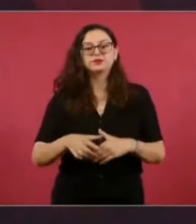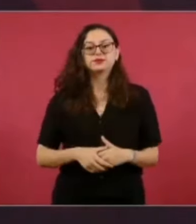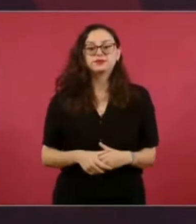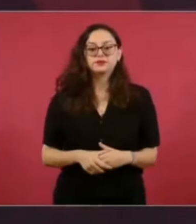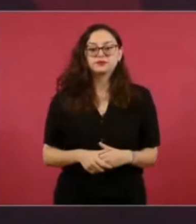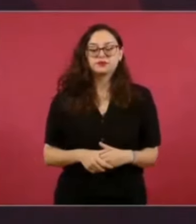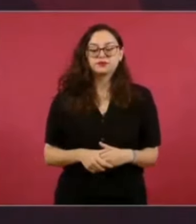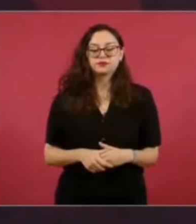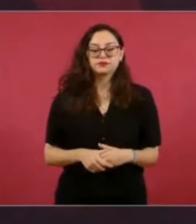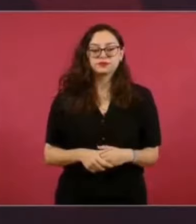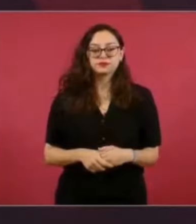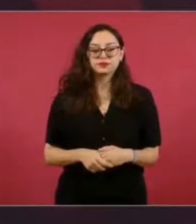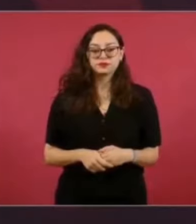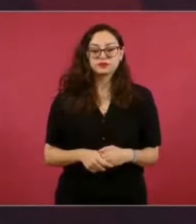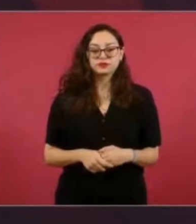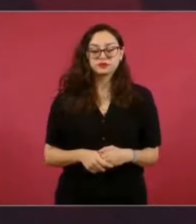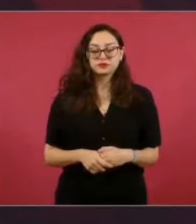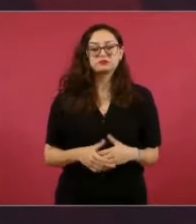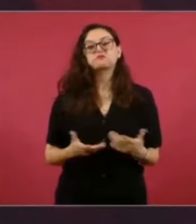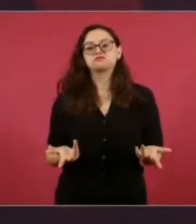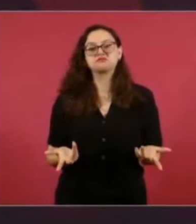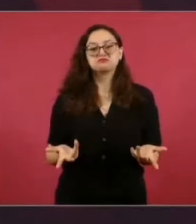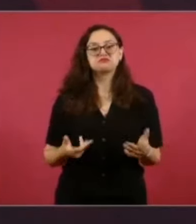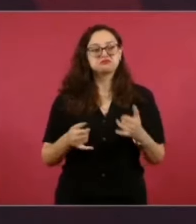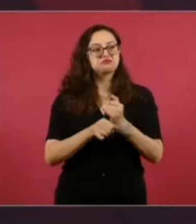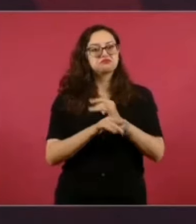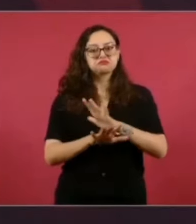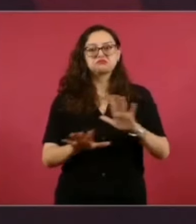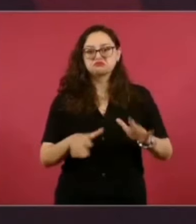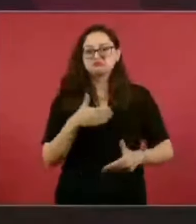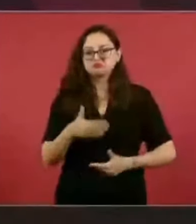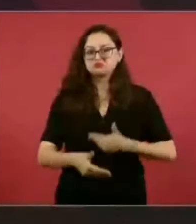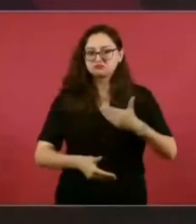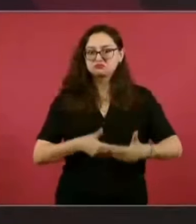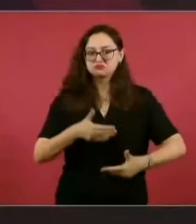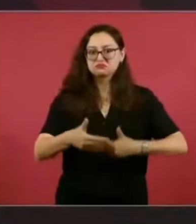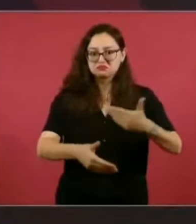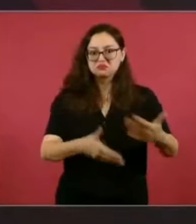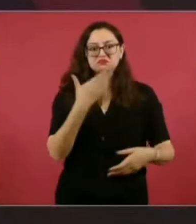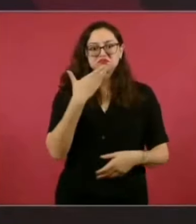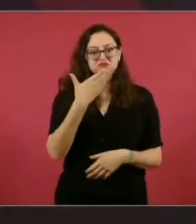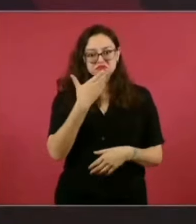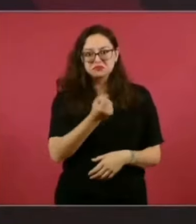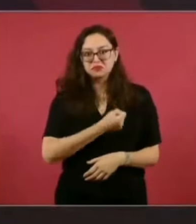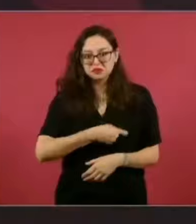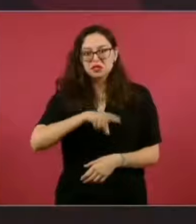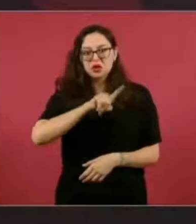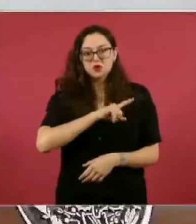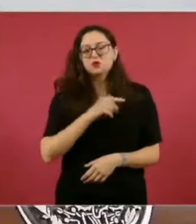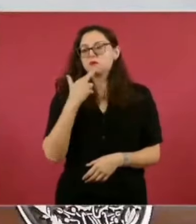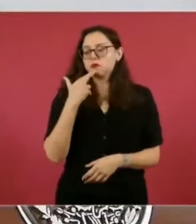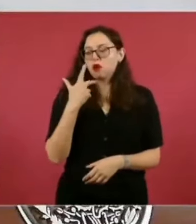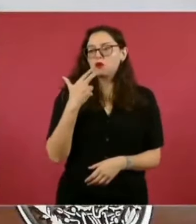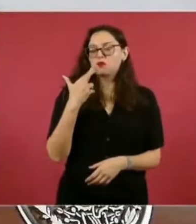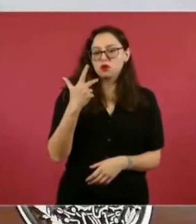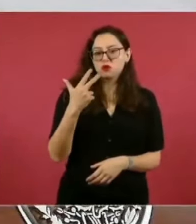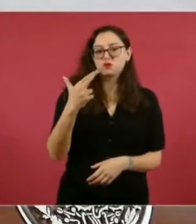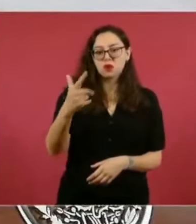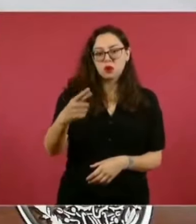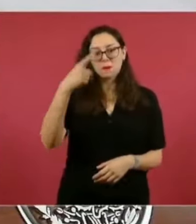a presentar el informe, vamos bastante bien en ese propósito de garantizar a